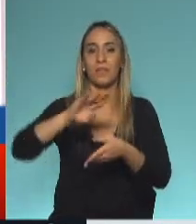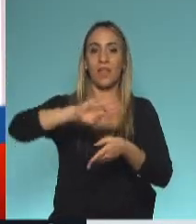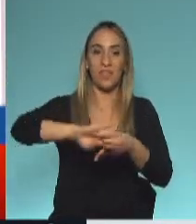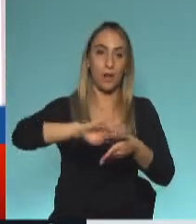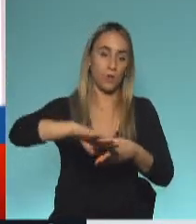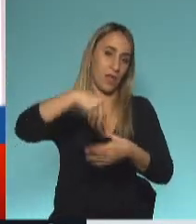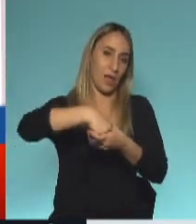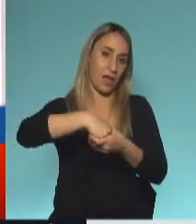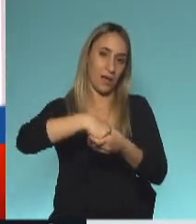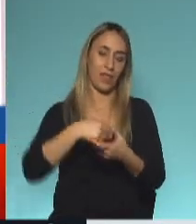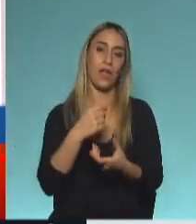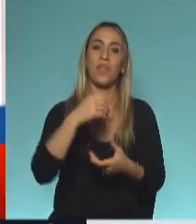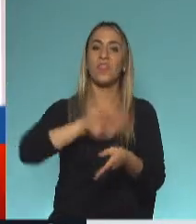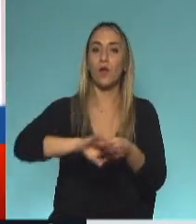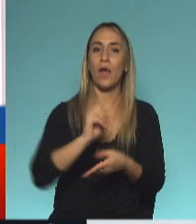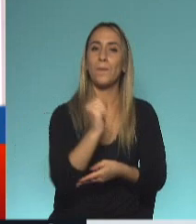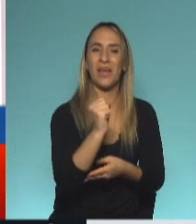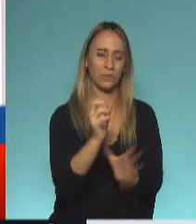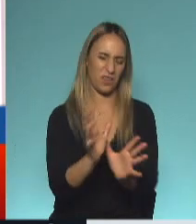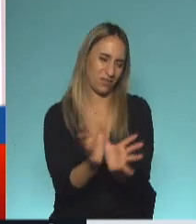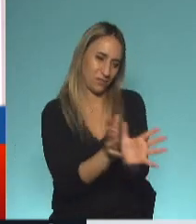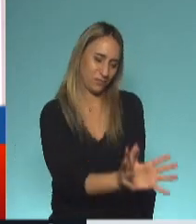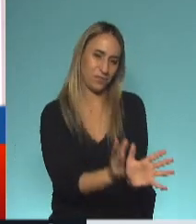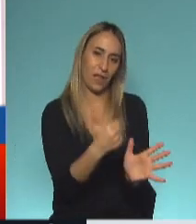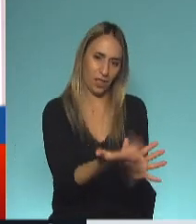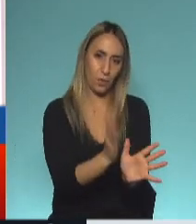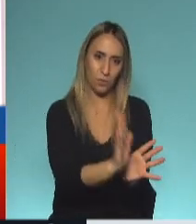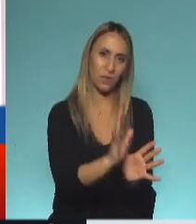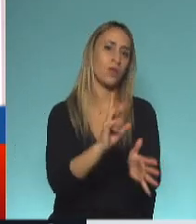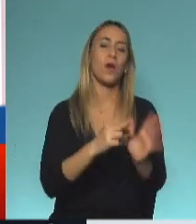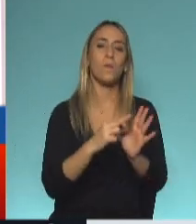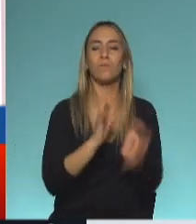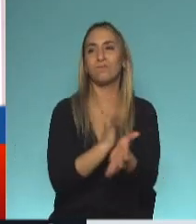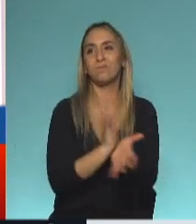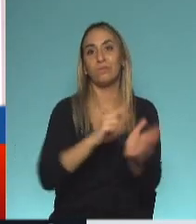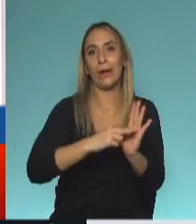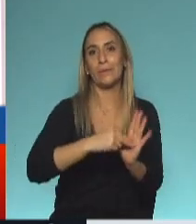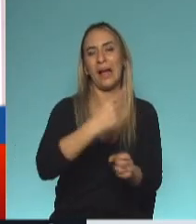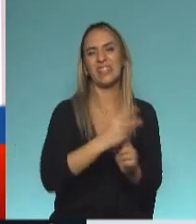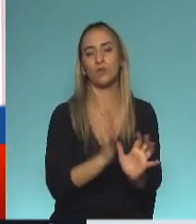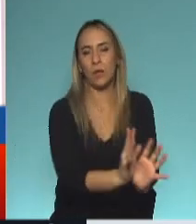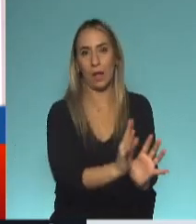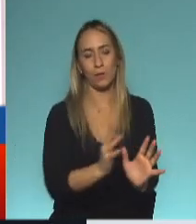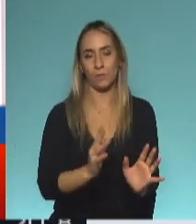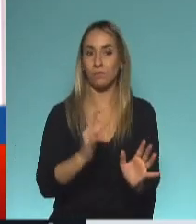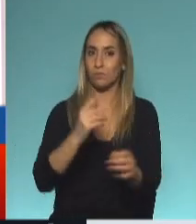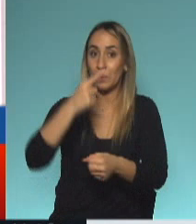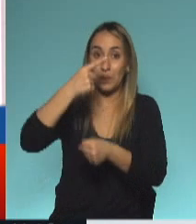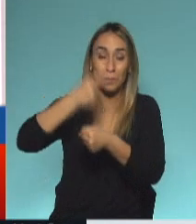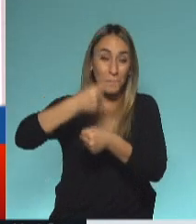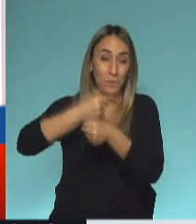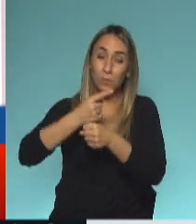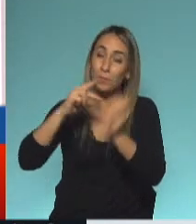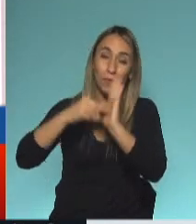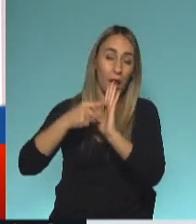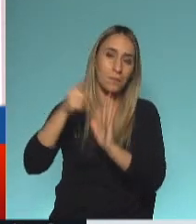bueno la deuda en pesos pero eso lo dejamos a un costado porque sobre el más secundario el principal problema tiene que ver con la deuda externa la deuda que en